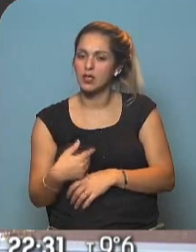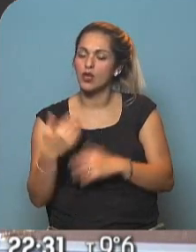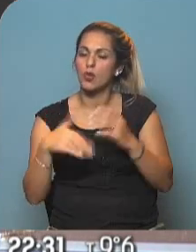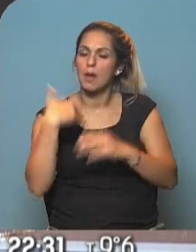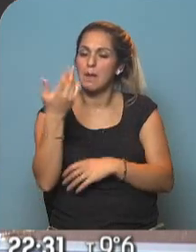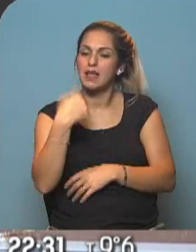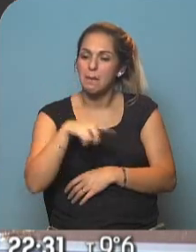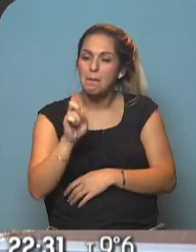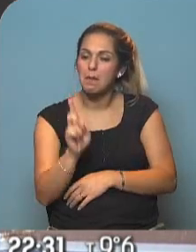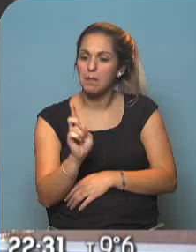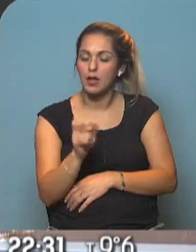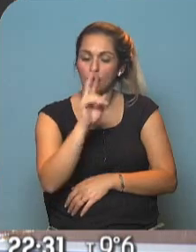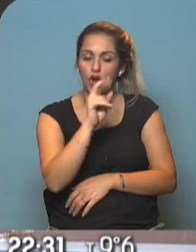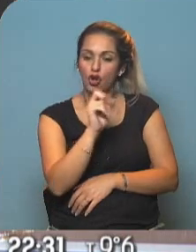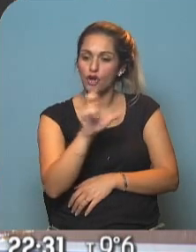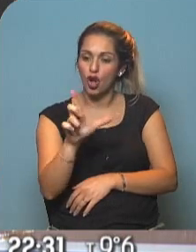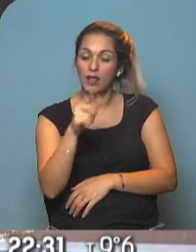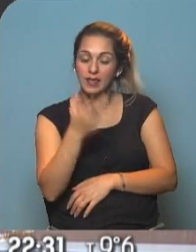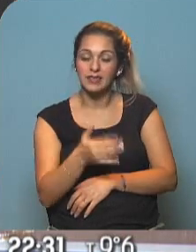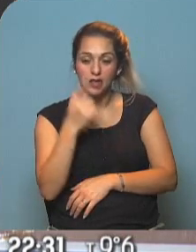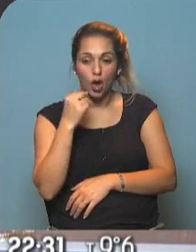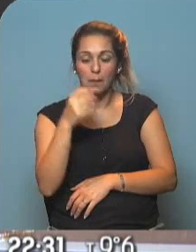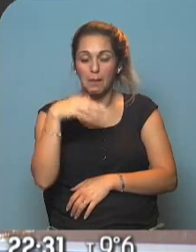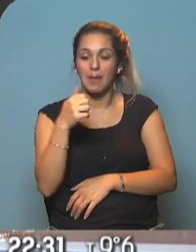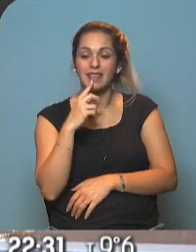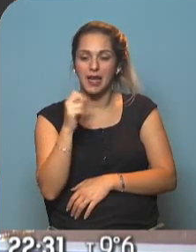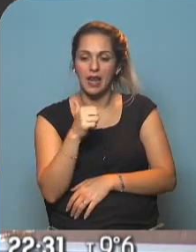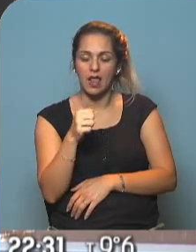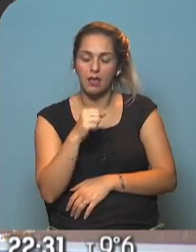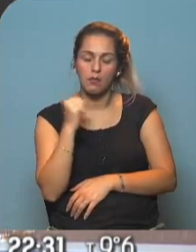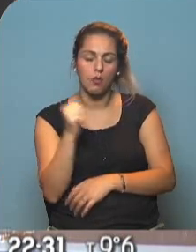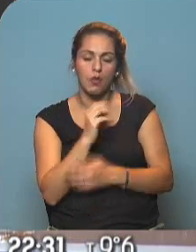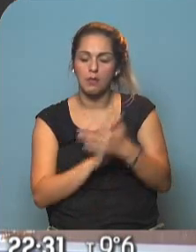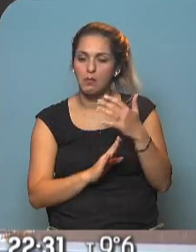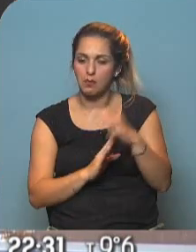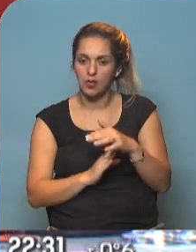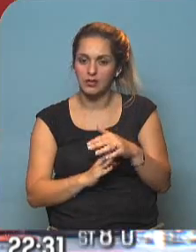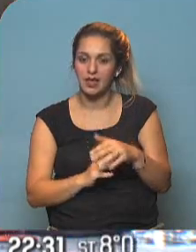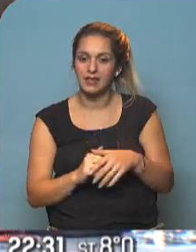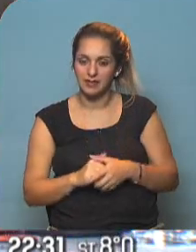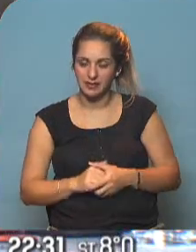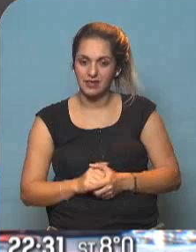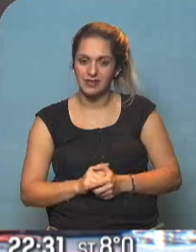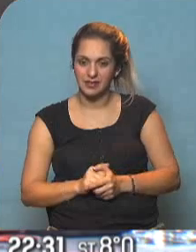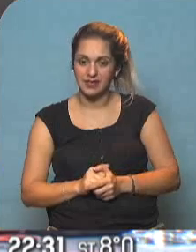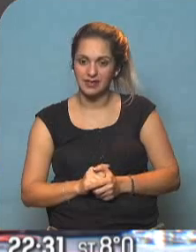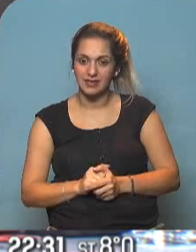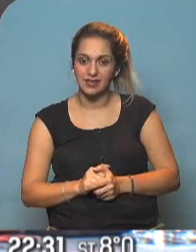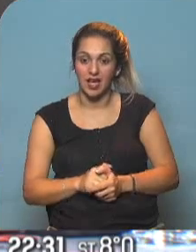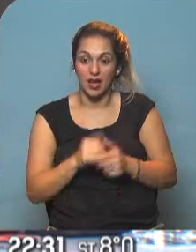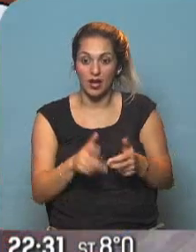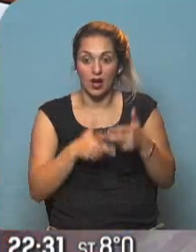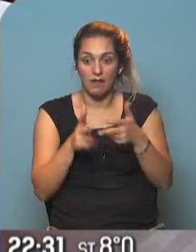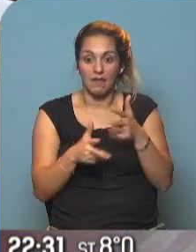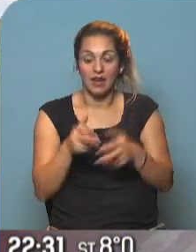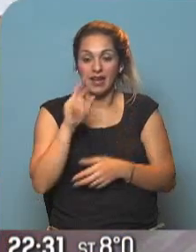embargo, su rol fue fundamental. Mattarella les volteó a Savona. De lo que nos va a hablar ahora Raúl. Raúl, les